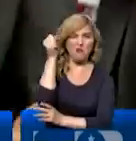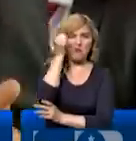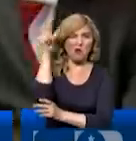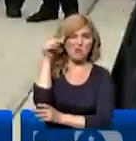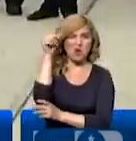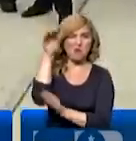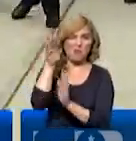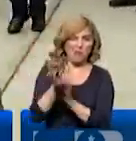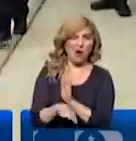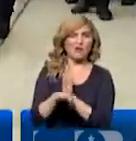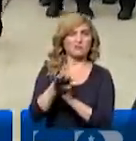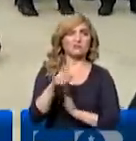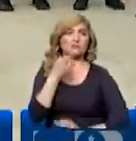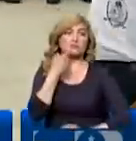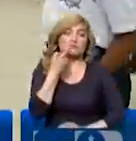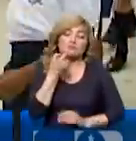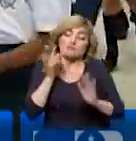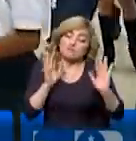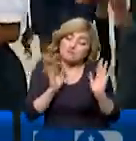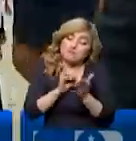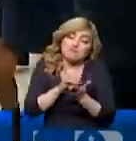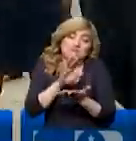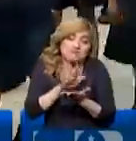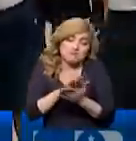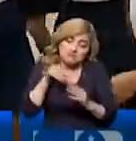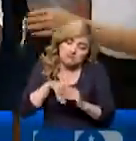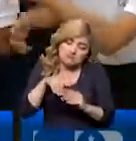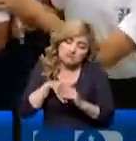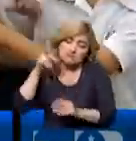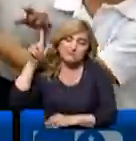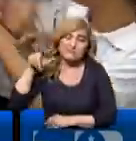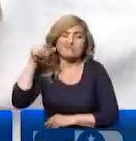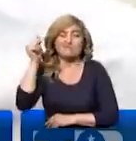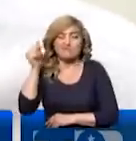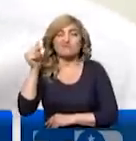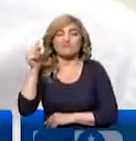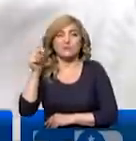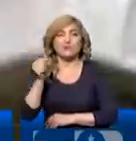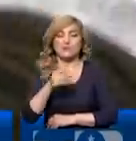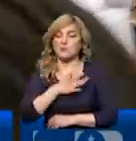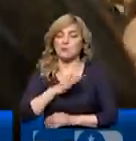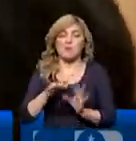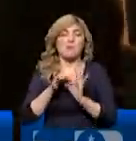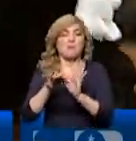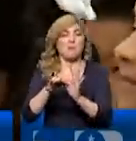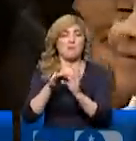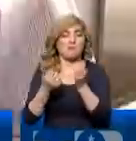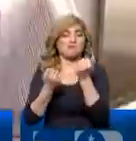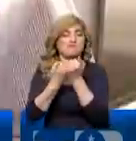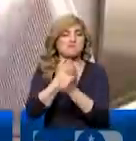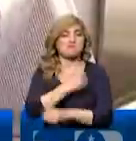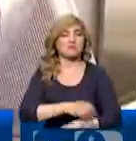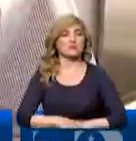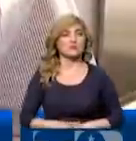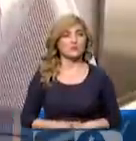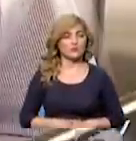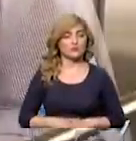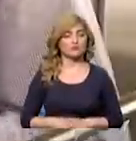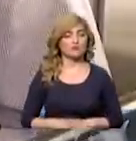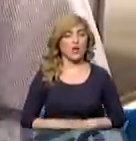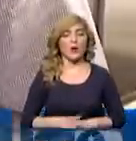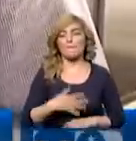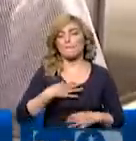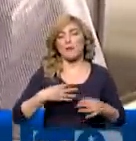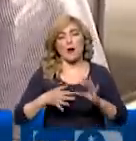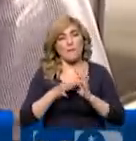gobierno. Sonnenholzner aseguró que implementar la austeridad en el gobierno ha sido su mejor aporte. El de austeridad.